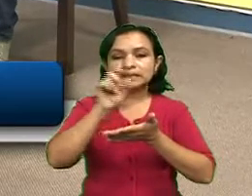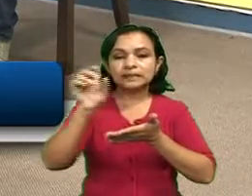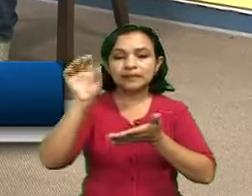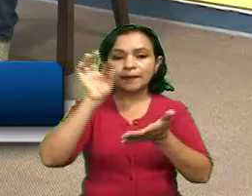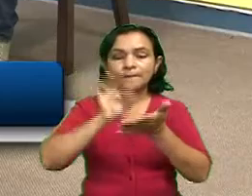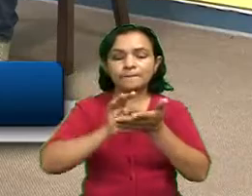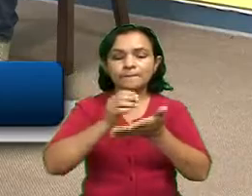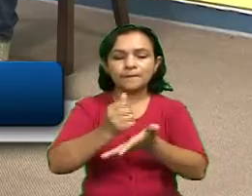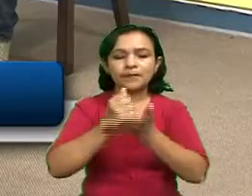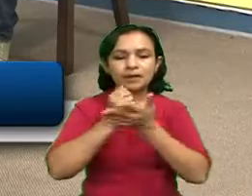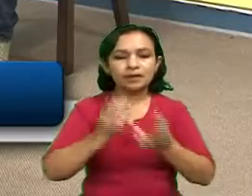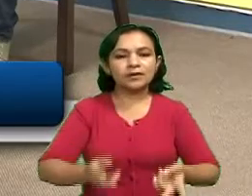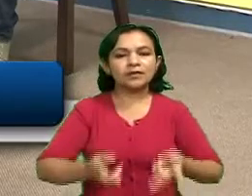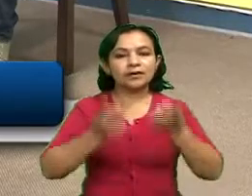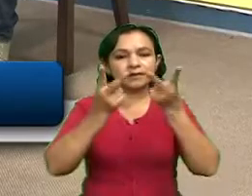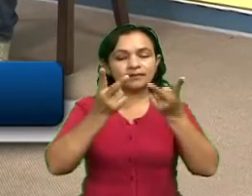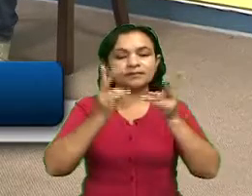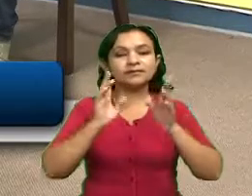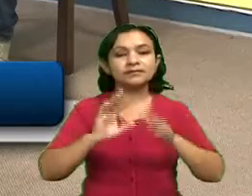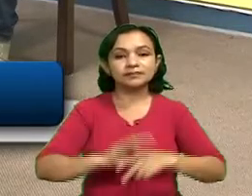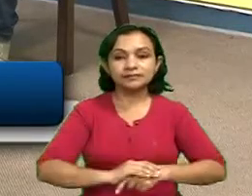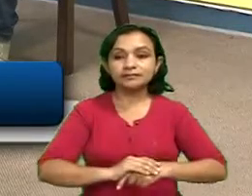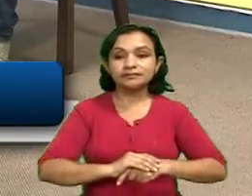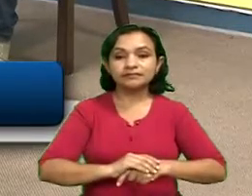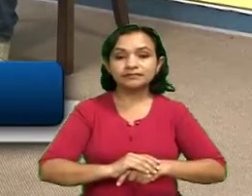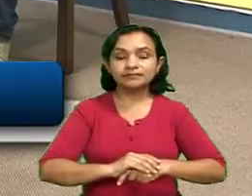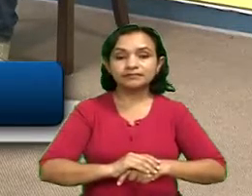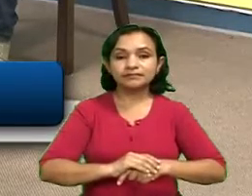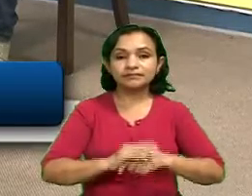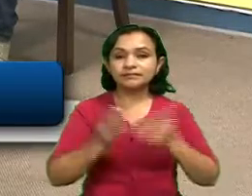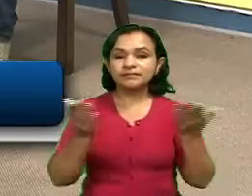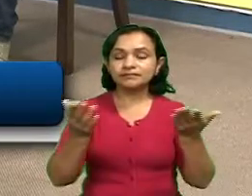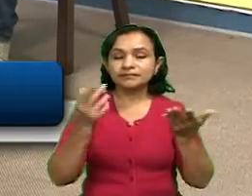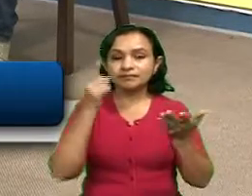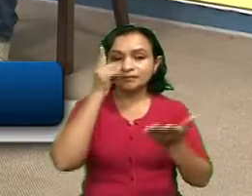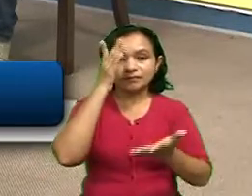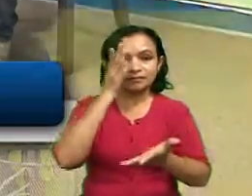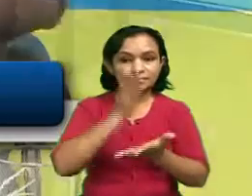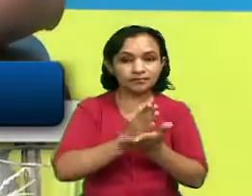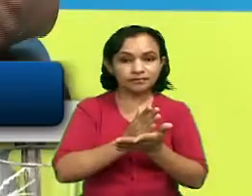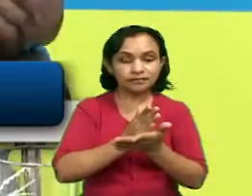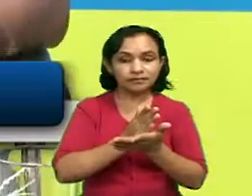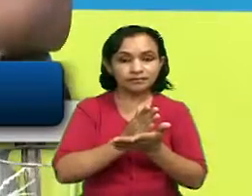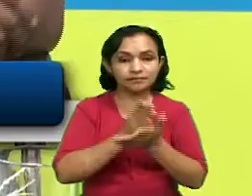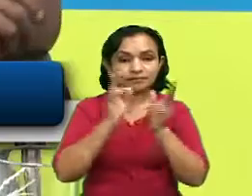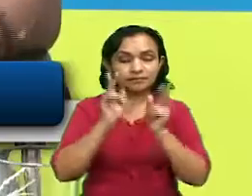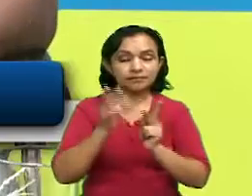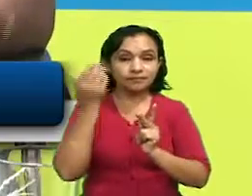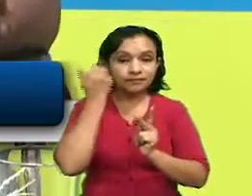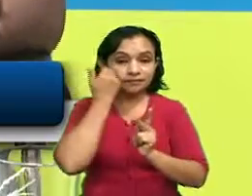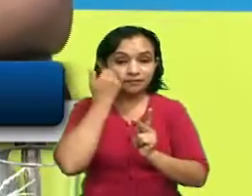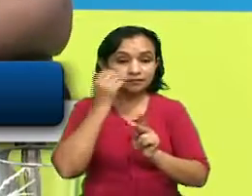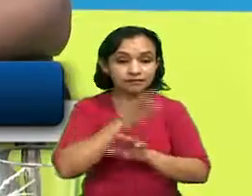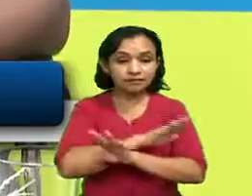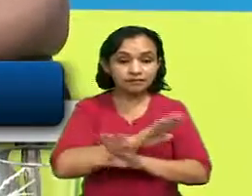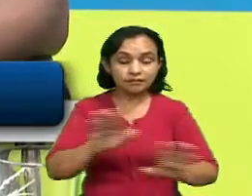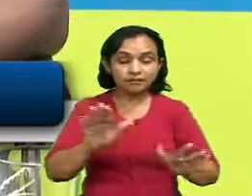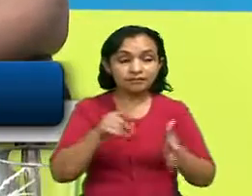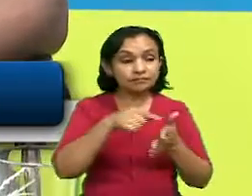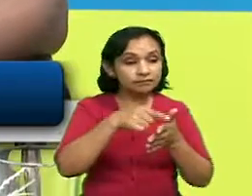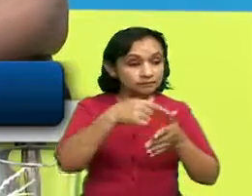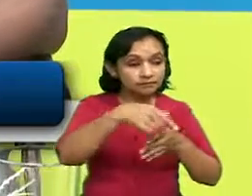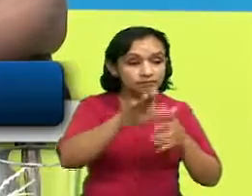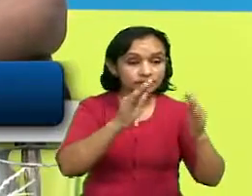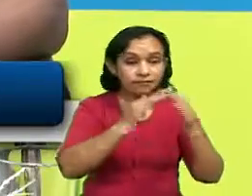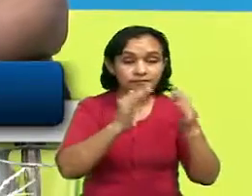Porque el suero salva vidas, en este caso, en esta enfermedad. Ahora, una vez después de que el paciente ya ustedes le dieron de alta, le